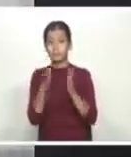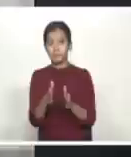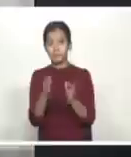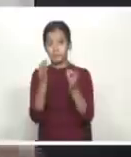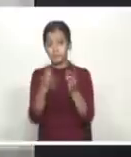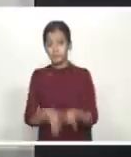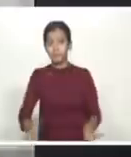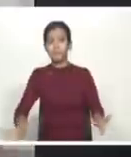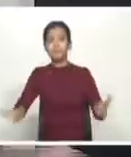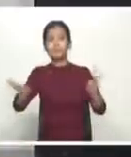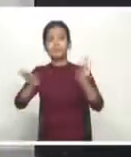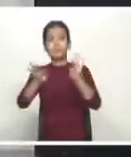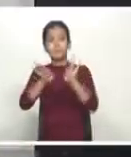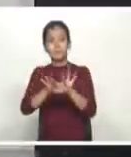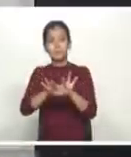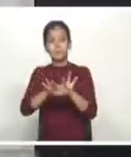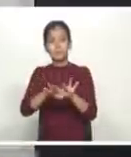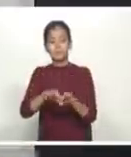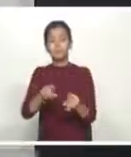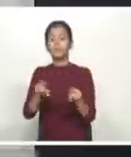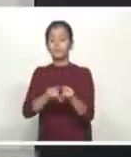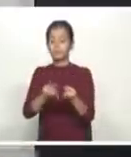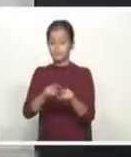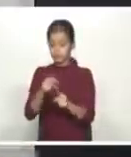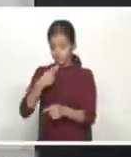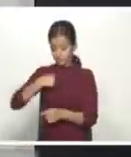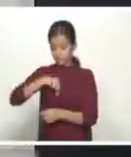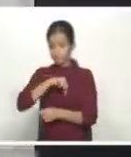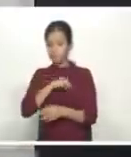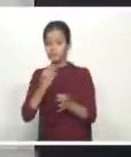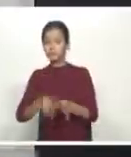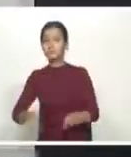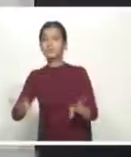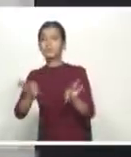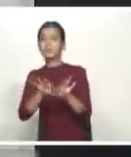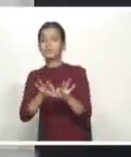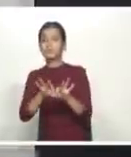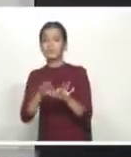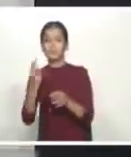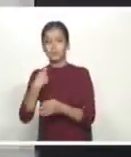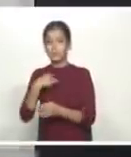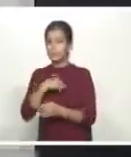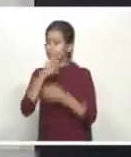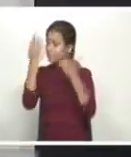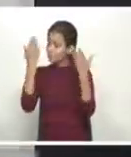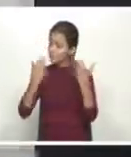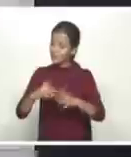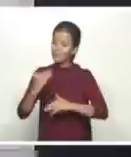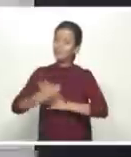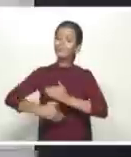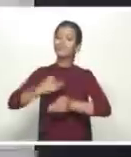importante, pero también para nosotros. Es que nosotros ya vivimos todo este proceso.